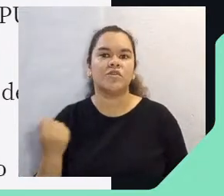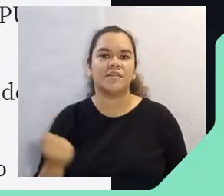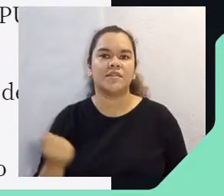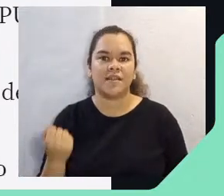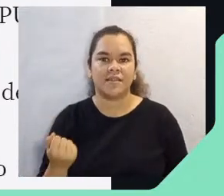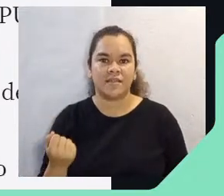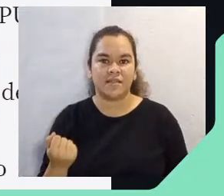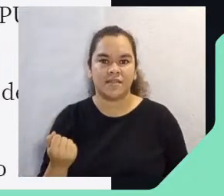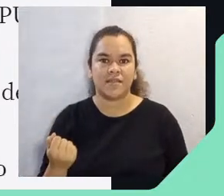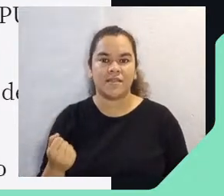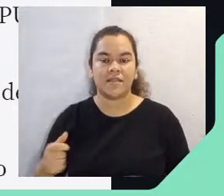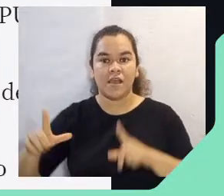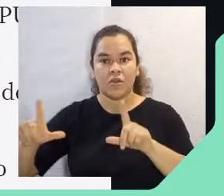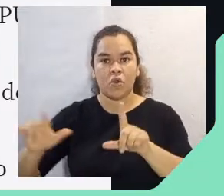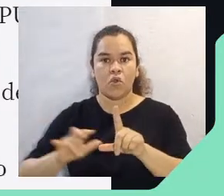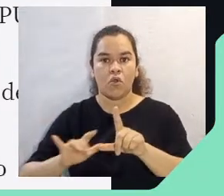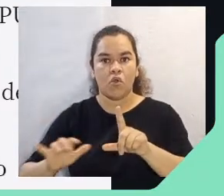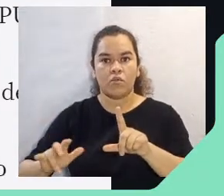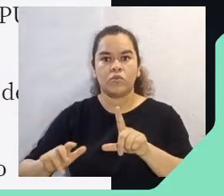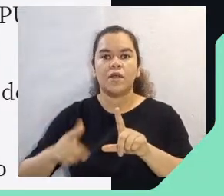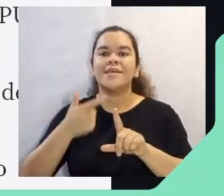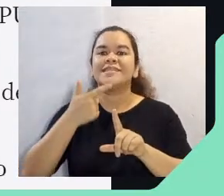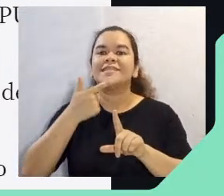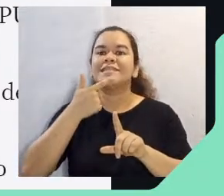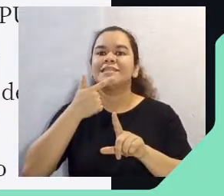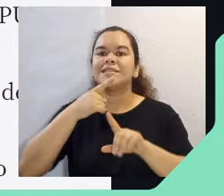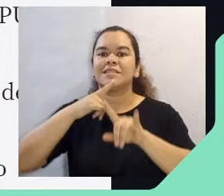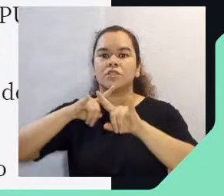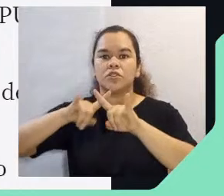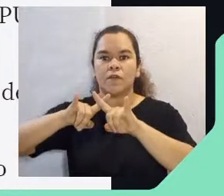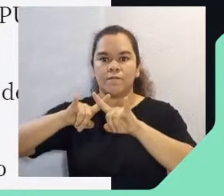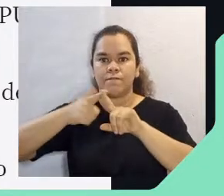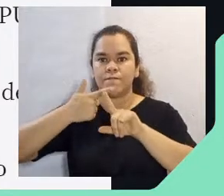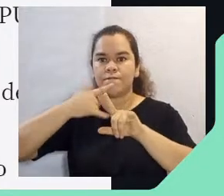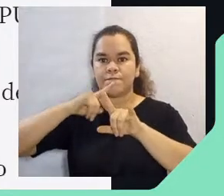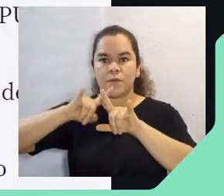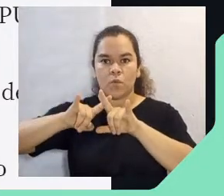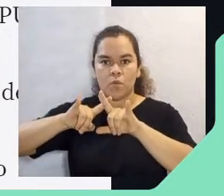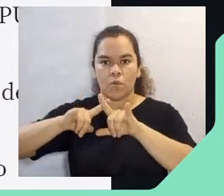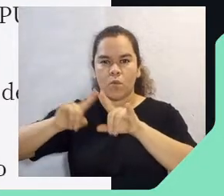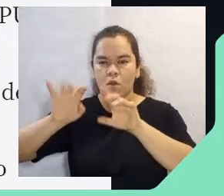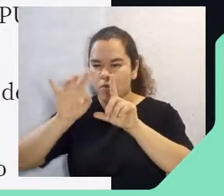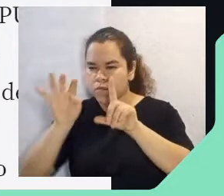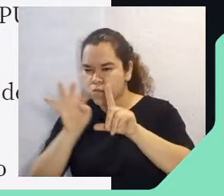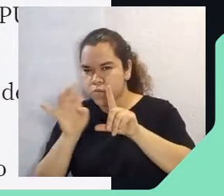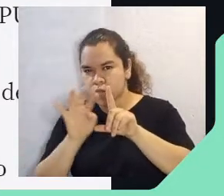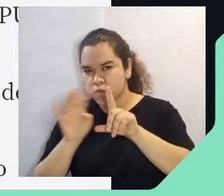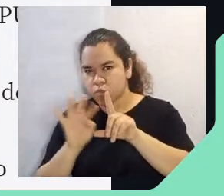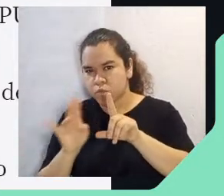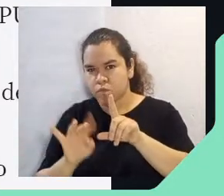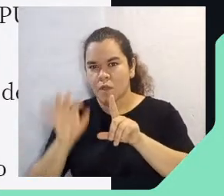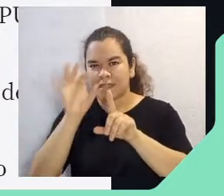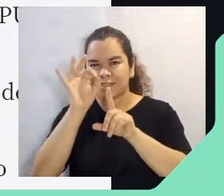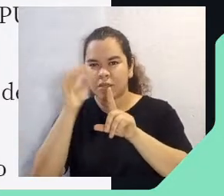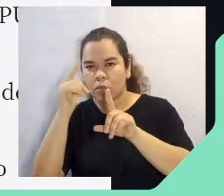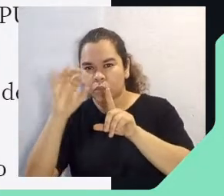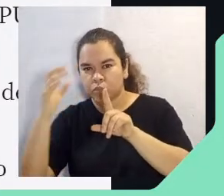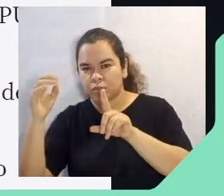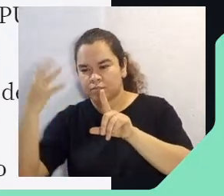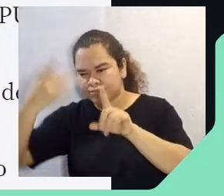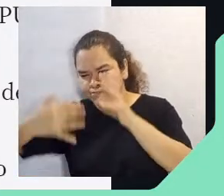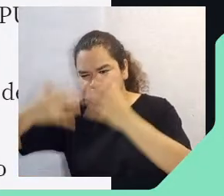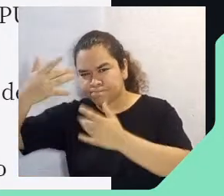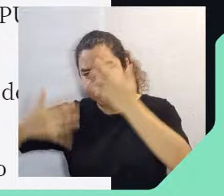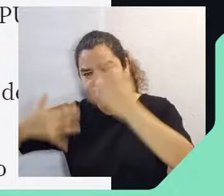de software, por lo cual ya también arrancamos con todo lo que sea algoritmos y estructuras de datos. Esas dos